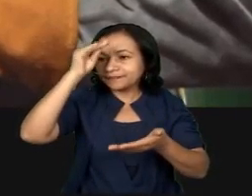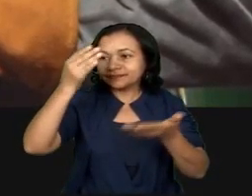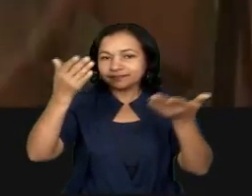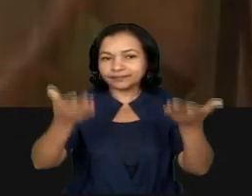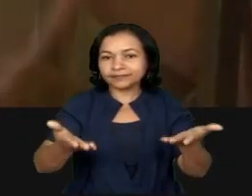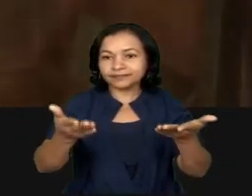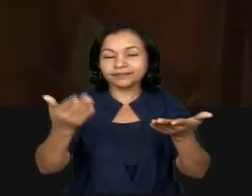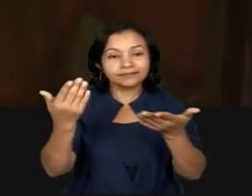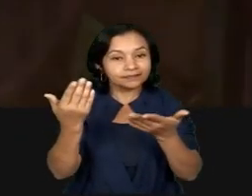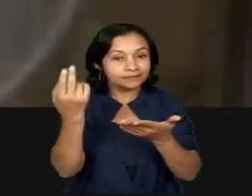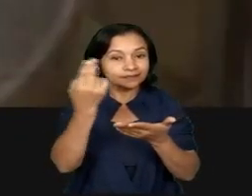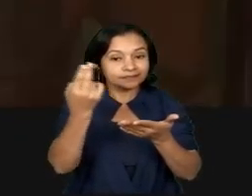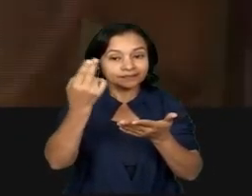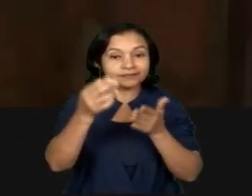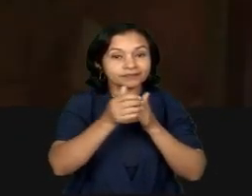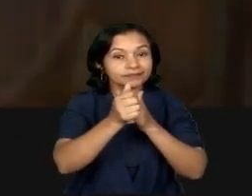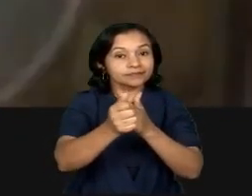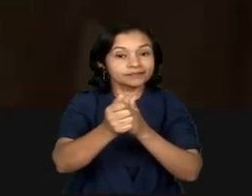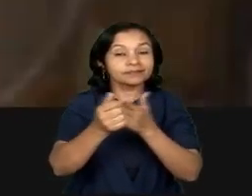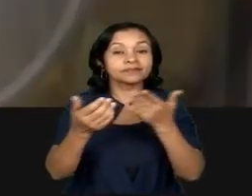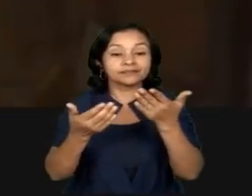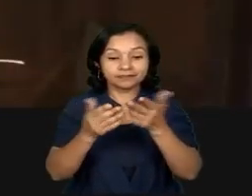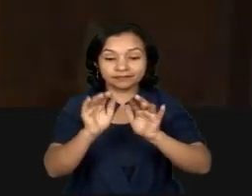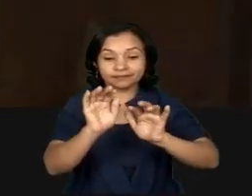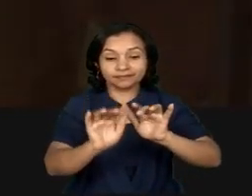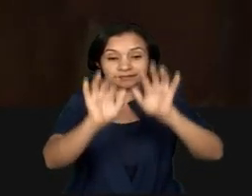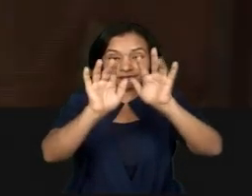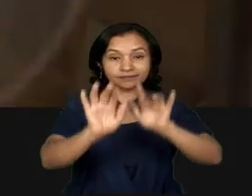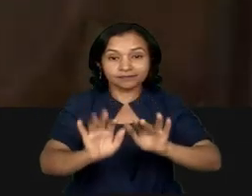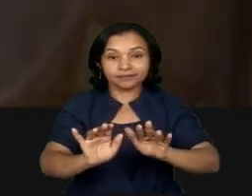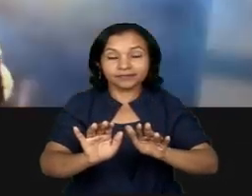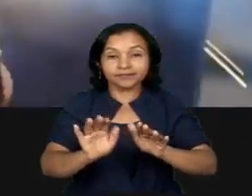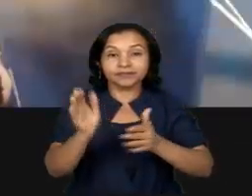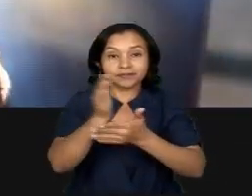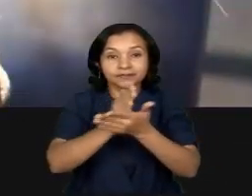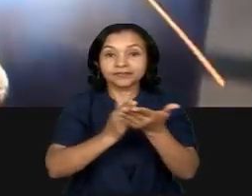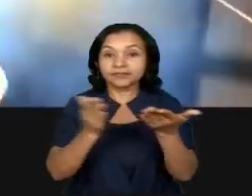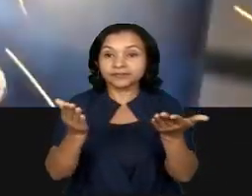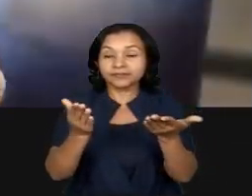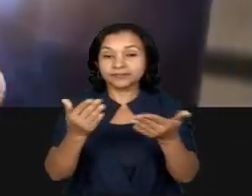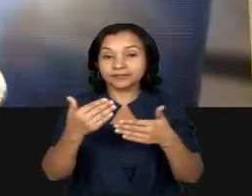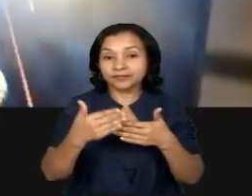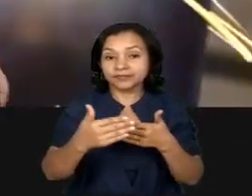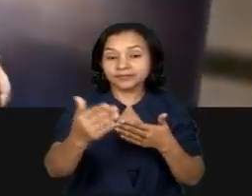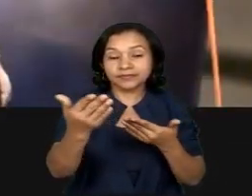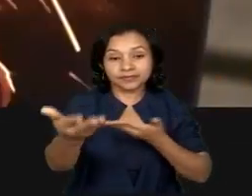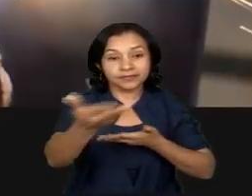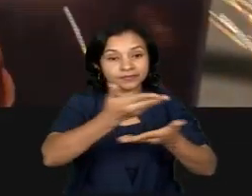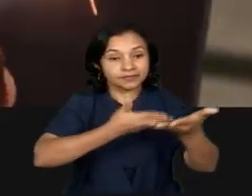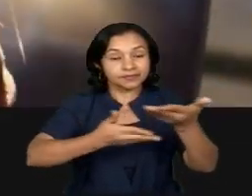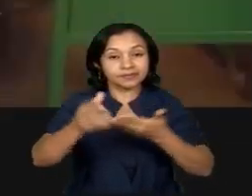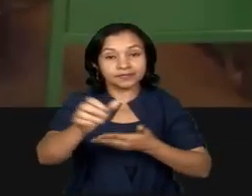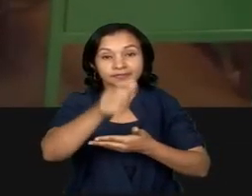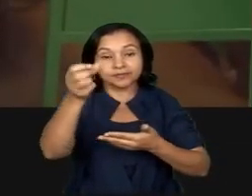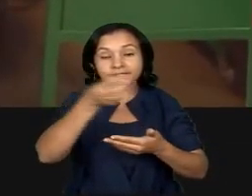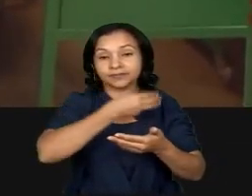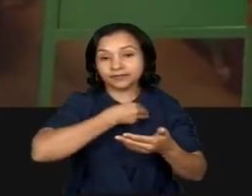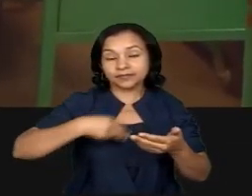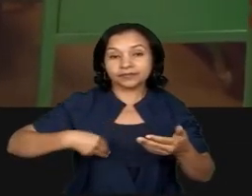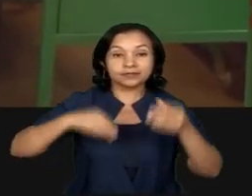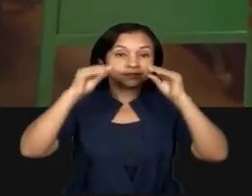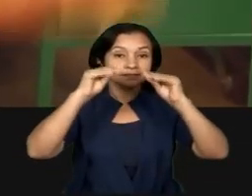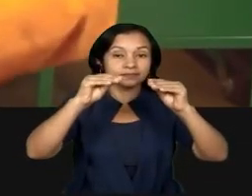por la tecnología. Entonces, estamos rompiendo eso. Incluso cuando uno intercambia con otros ministerios de educación de